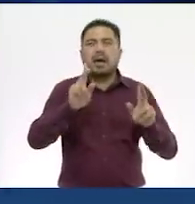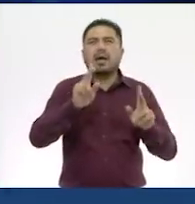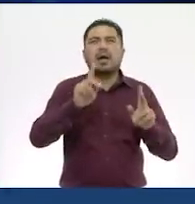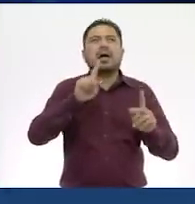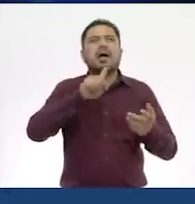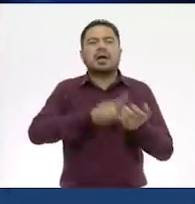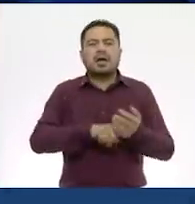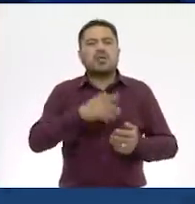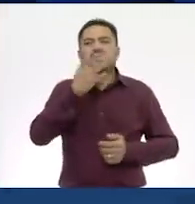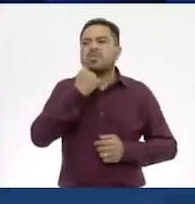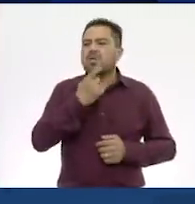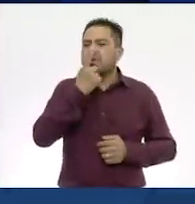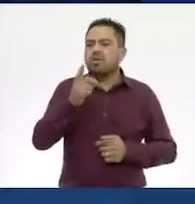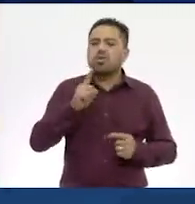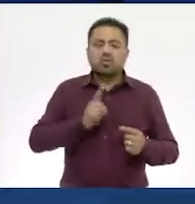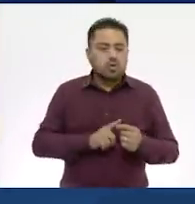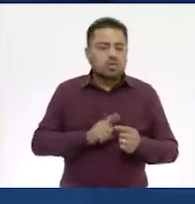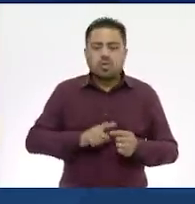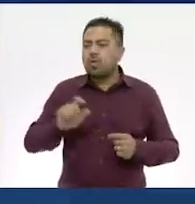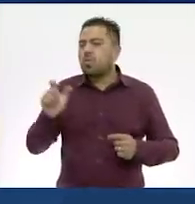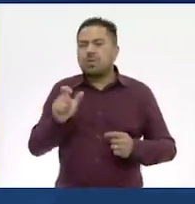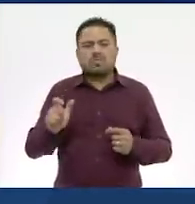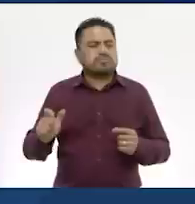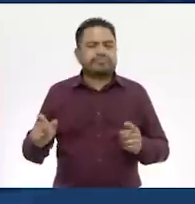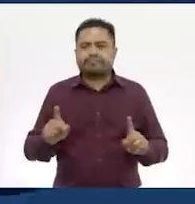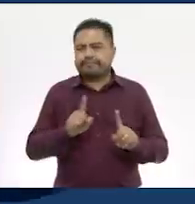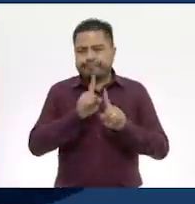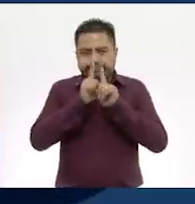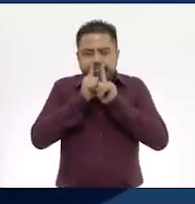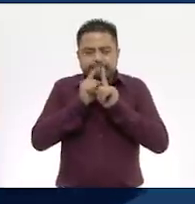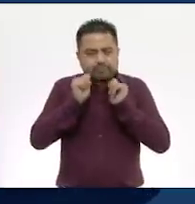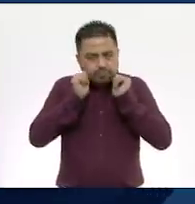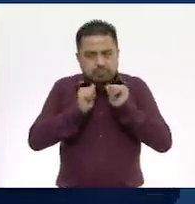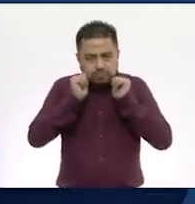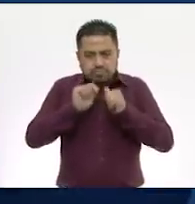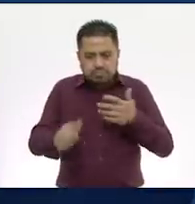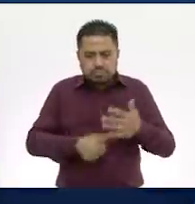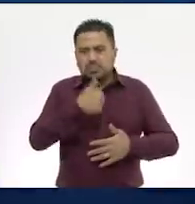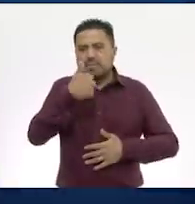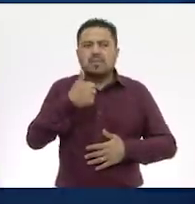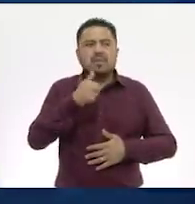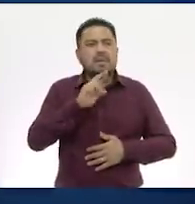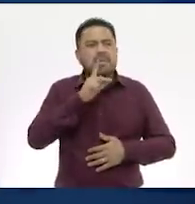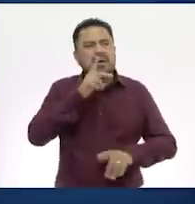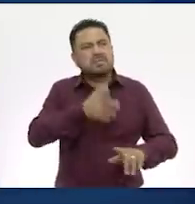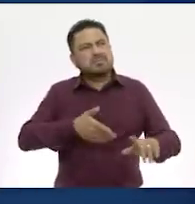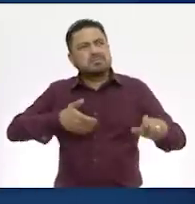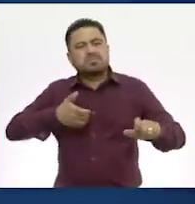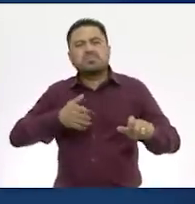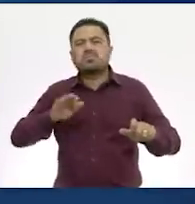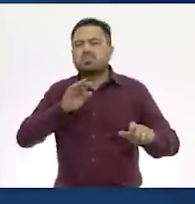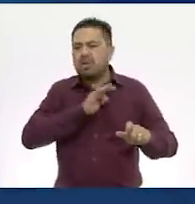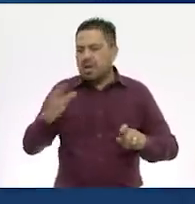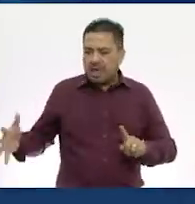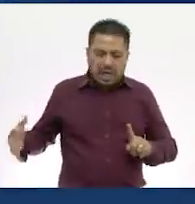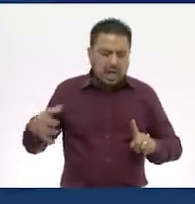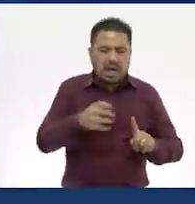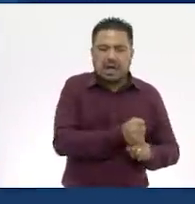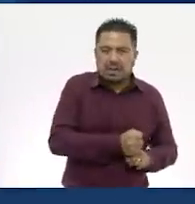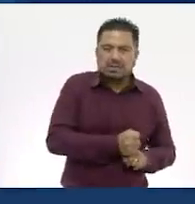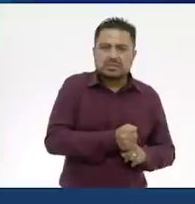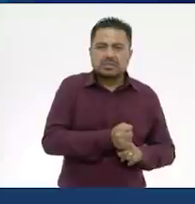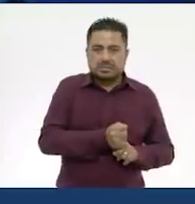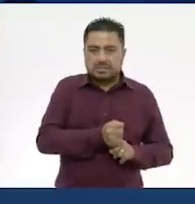volando no dice dónde ni cuándo. Y el número 6, el mejor cazador puede ser cazado.